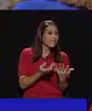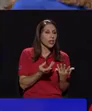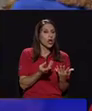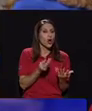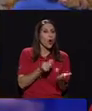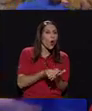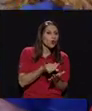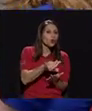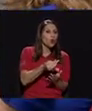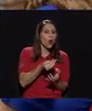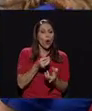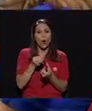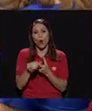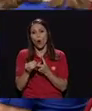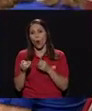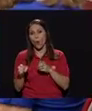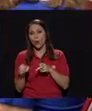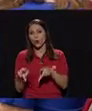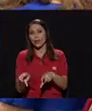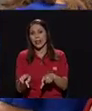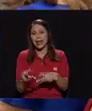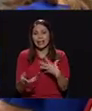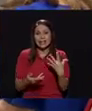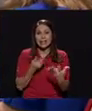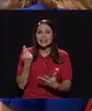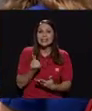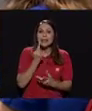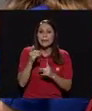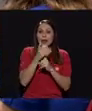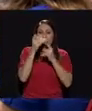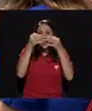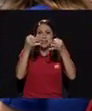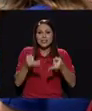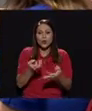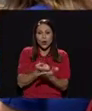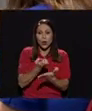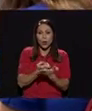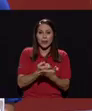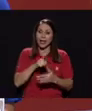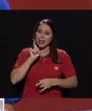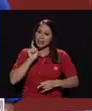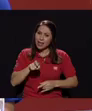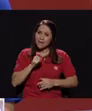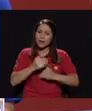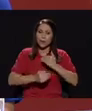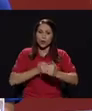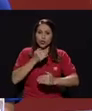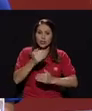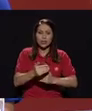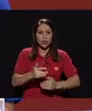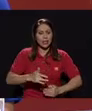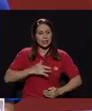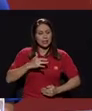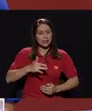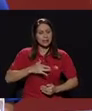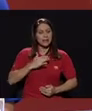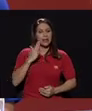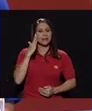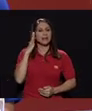siempre hay una decisión económica detrás. Tiene que haber un proceso de sensibilización muy fuerte en